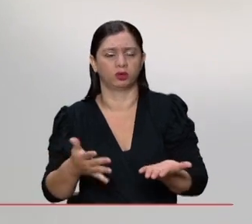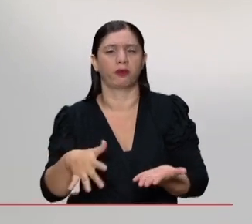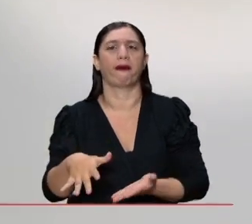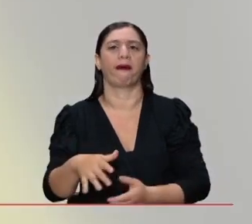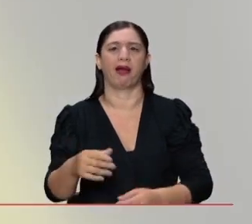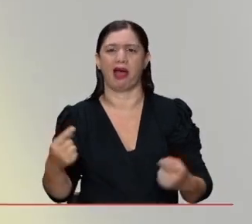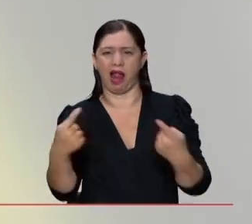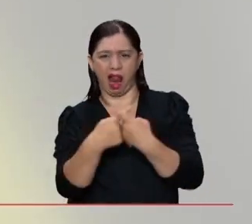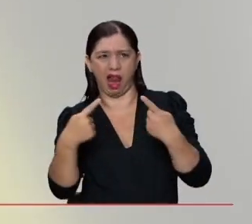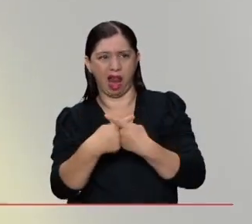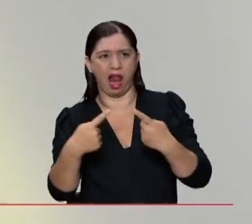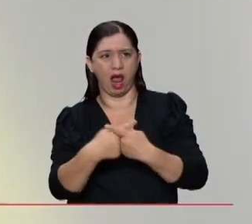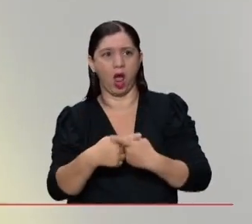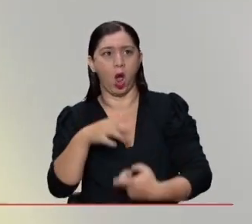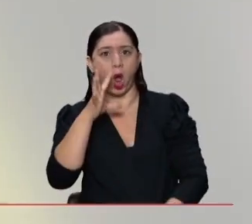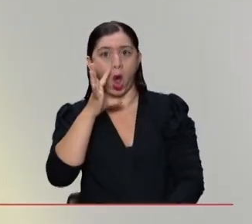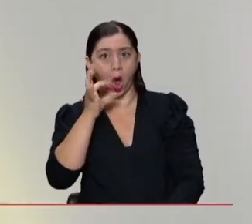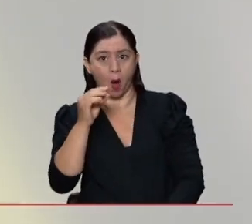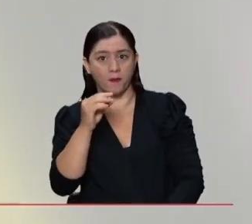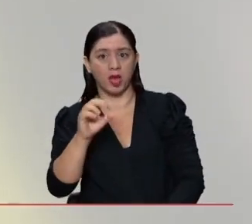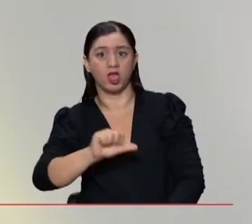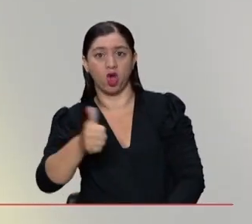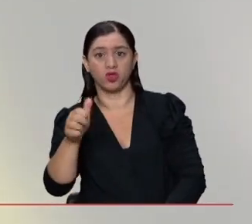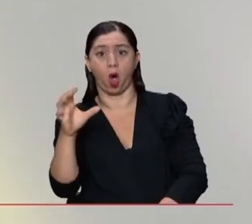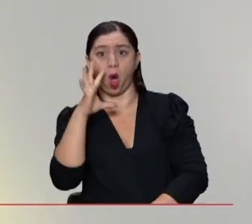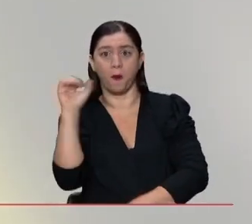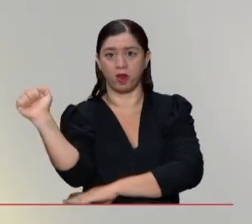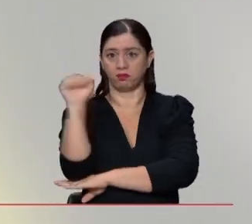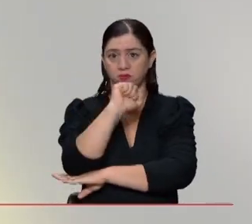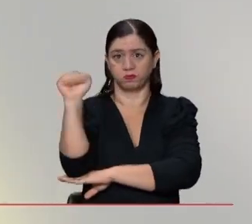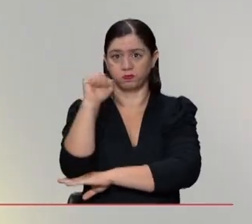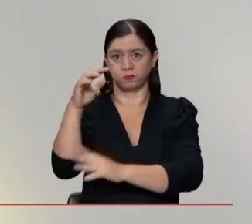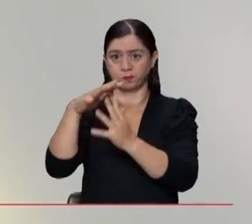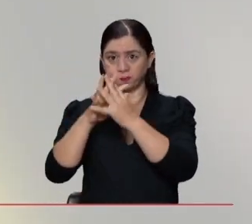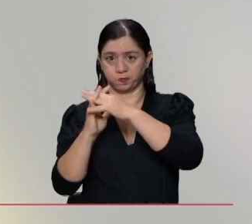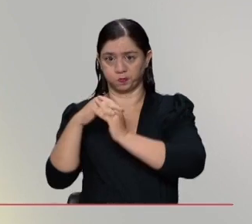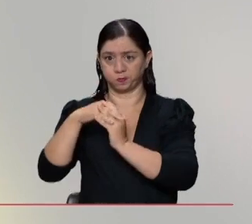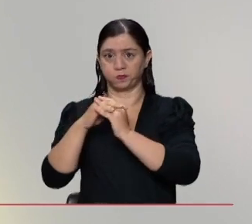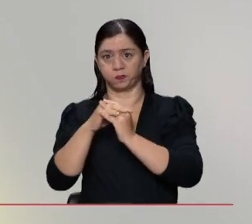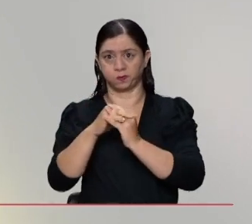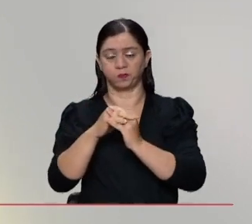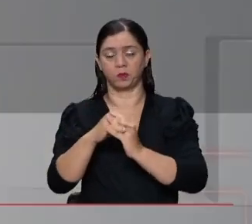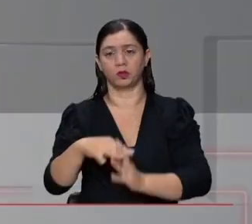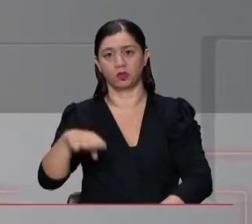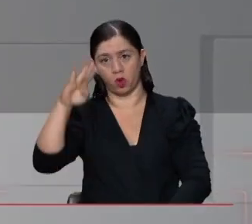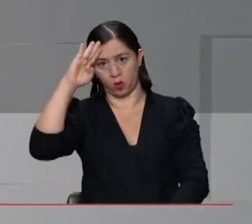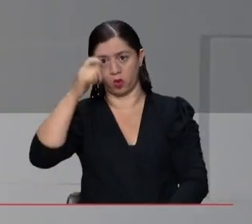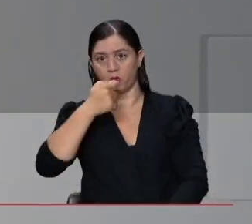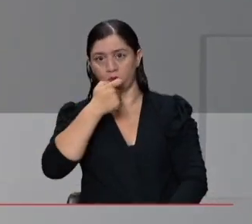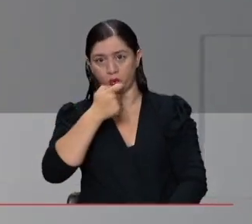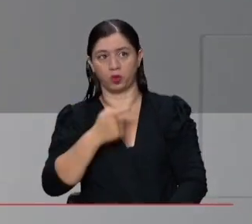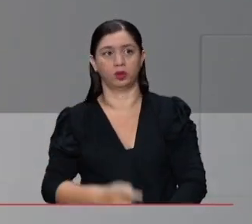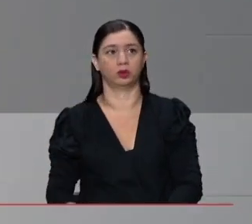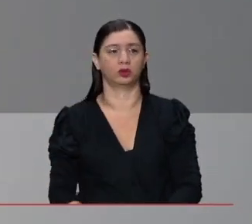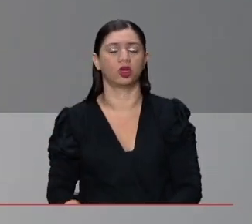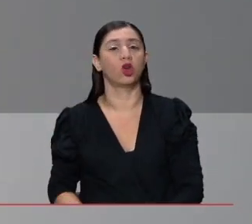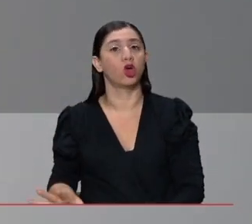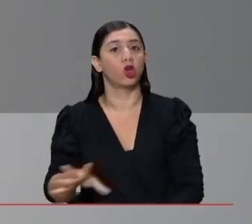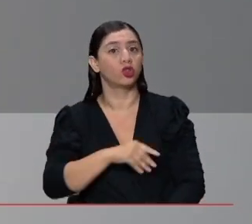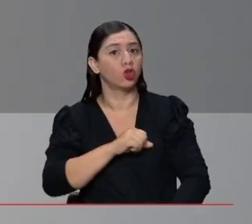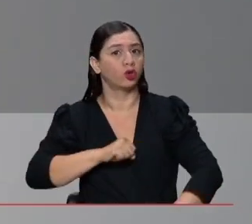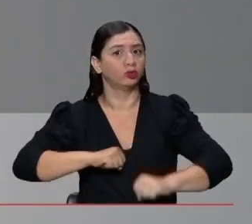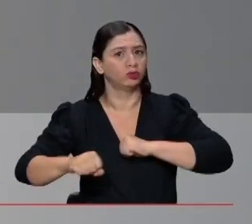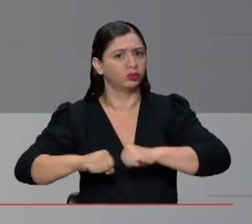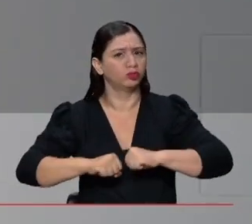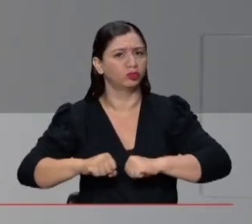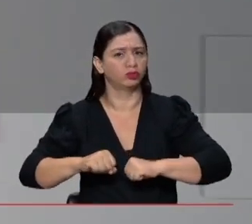un altercado entre el hombre y un conductor de una volqueta, dejando en evidencia al uniformado. Todos estos organismos que en